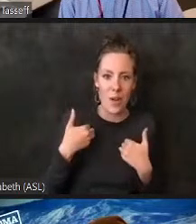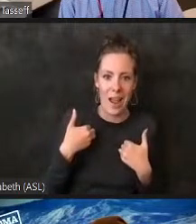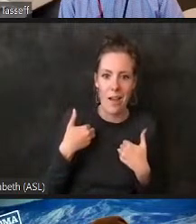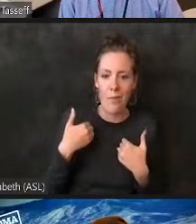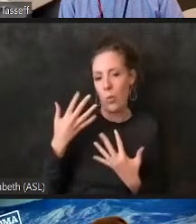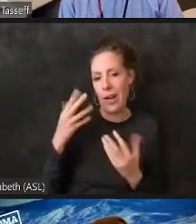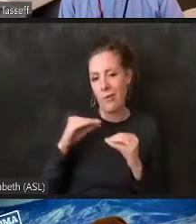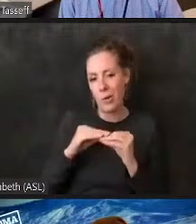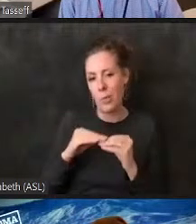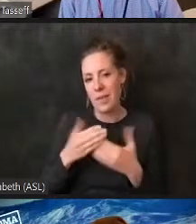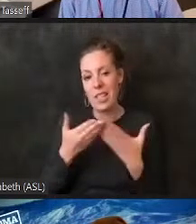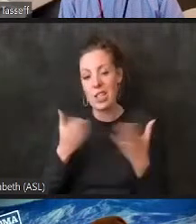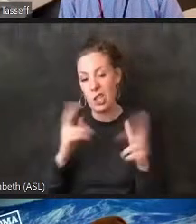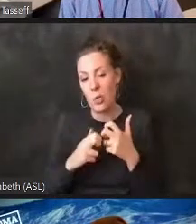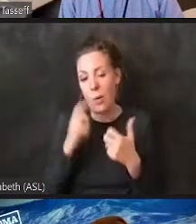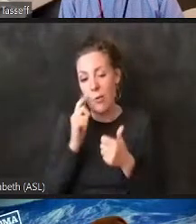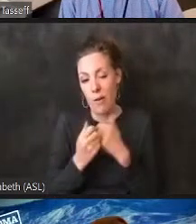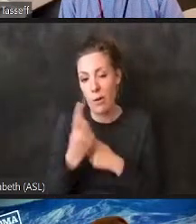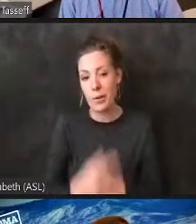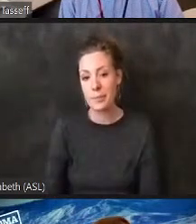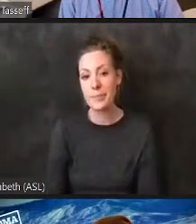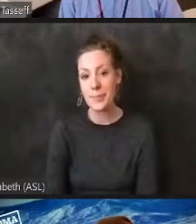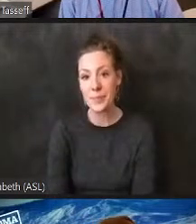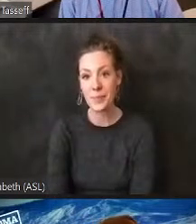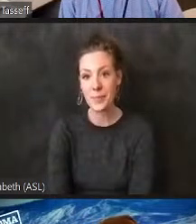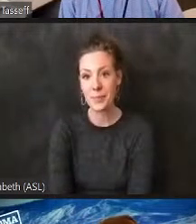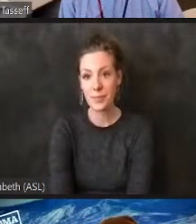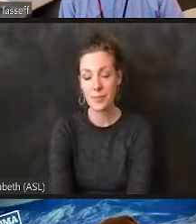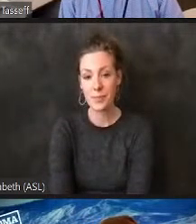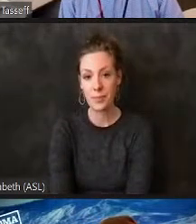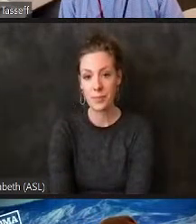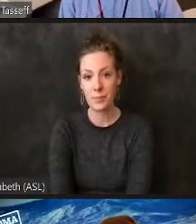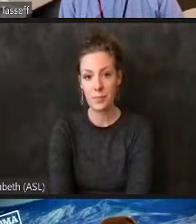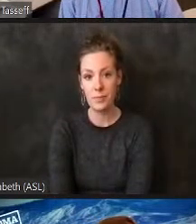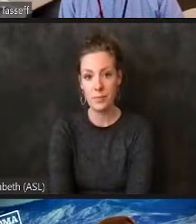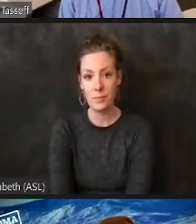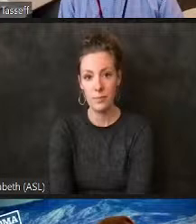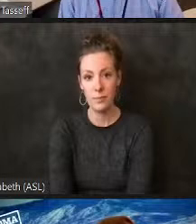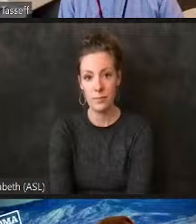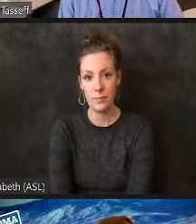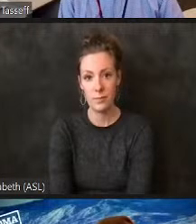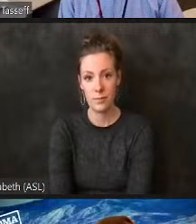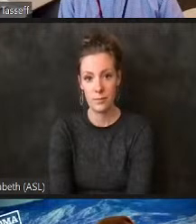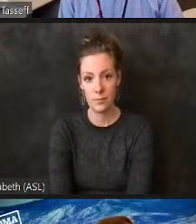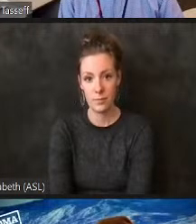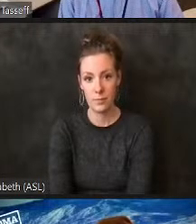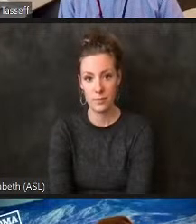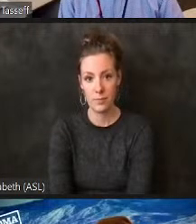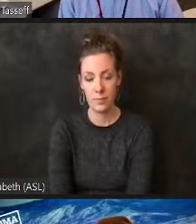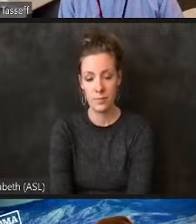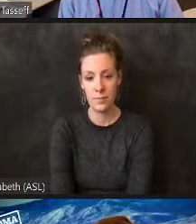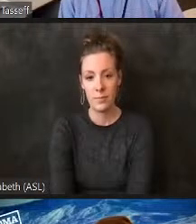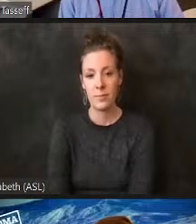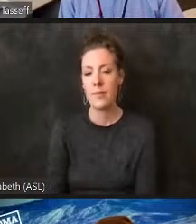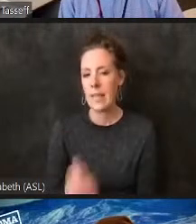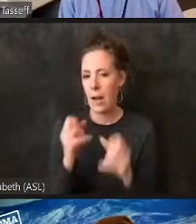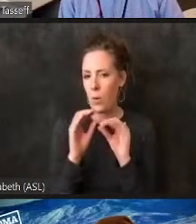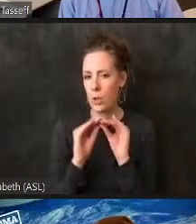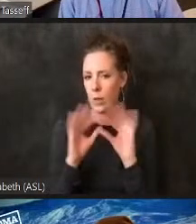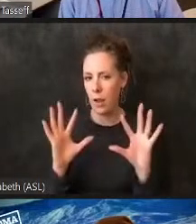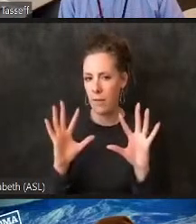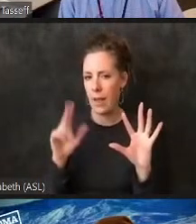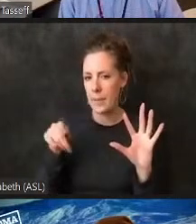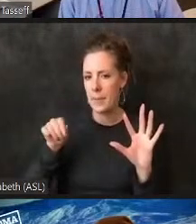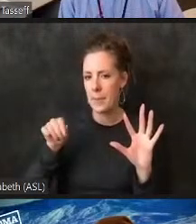that's a general problem for all of us. En resumen, lo que están diciendo es de que cuando tengamos más vacunas, entonces puedo distribuir más.